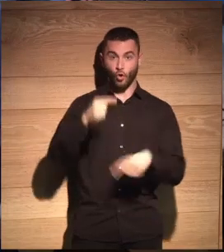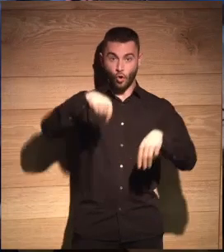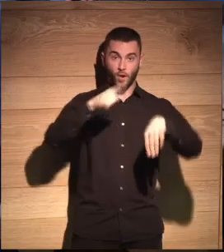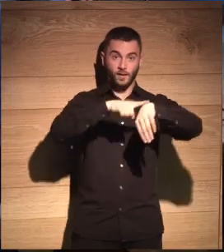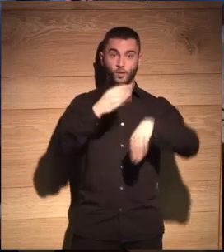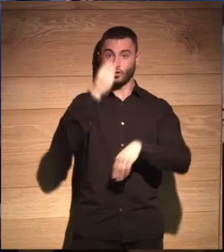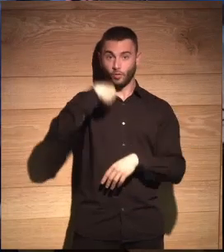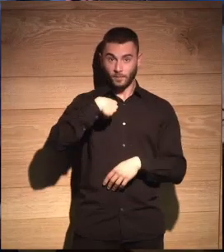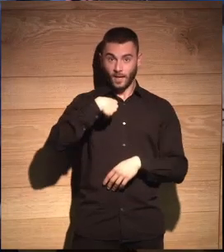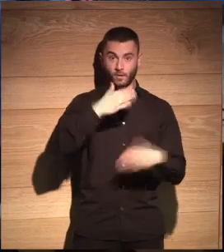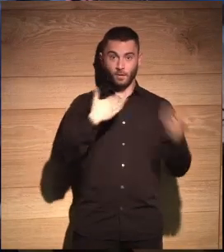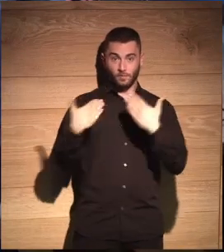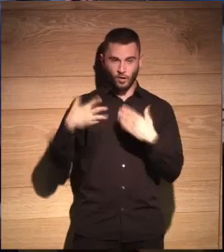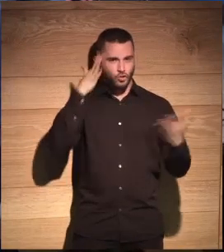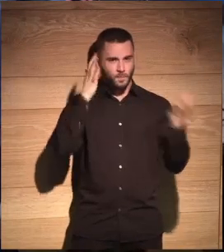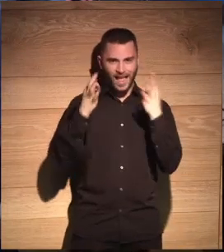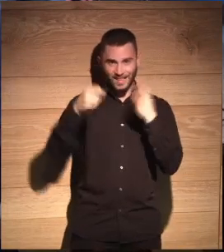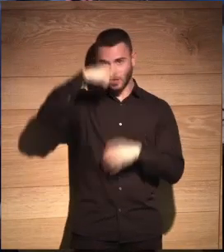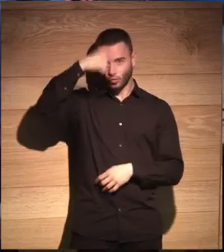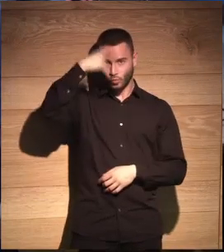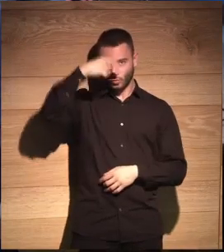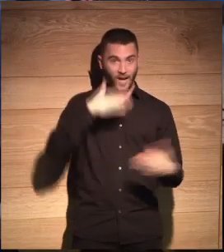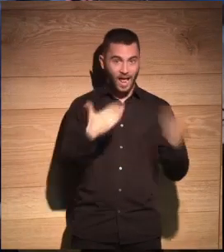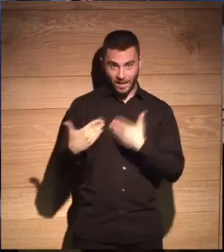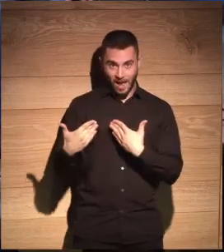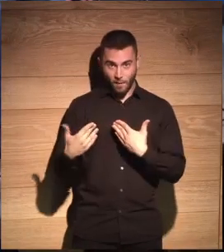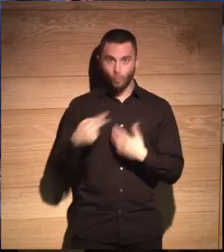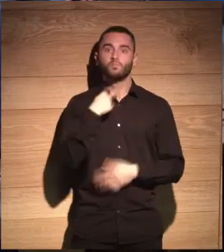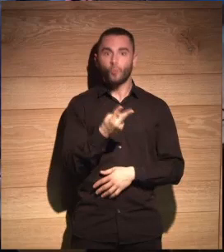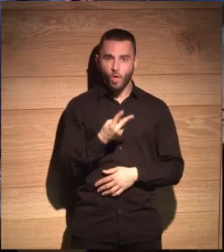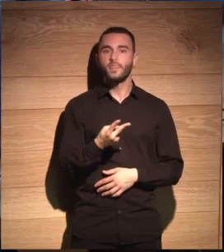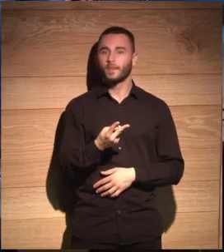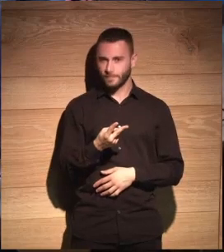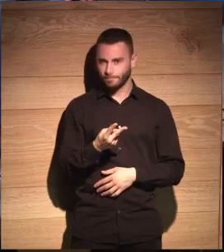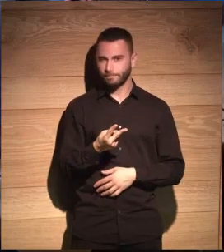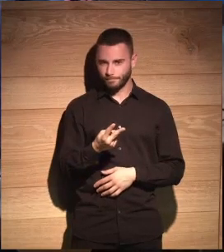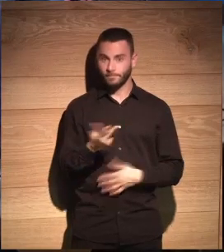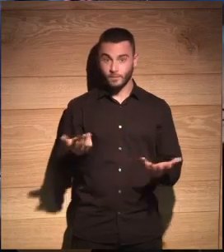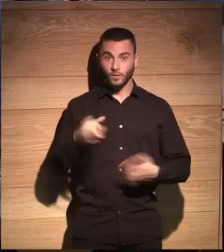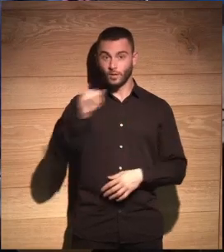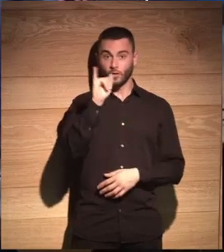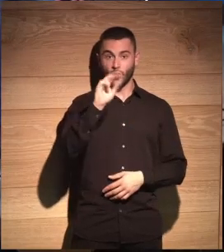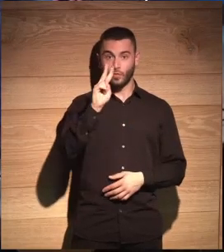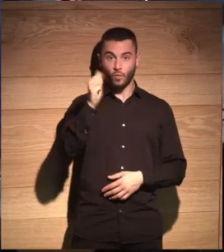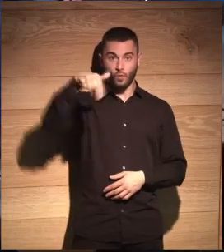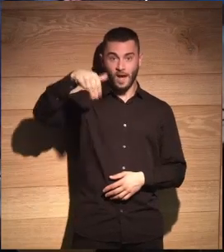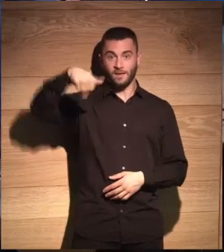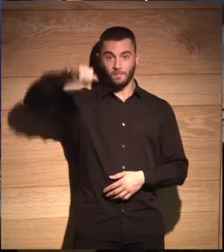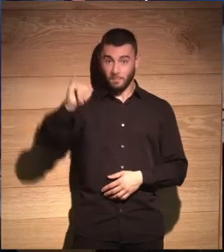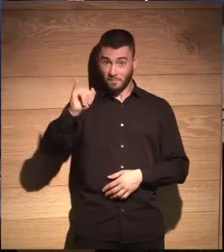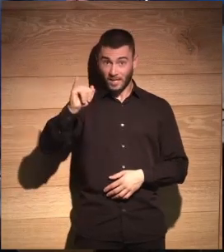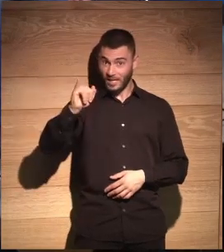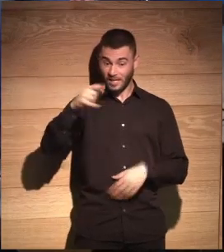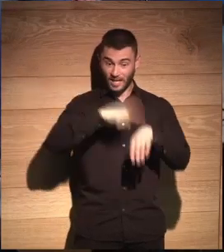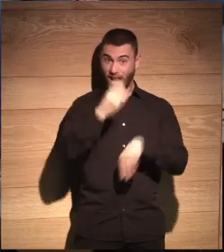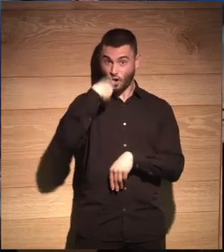conversación y hablábamos de los matices culturales que tienen las voces. O sea, preguntarle a Juanmi lo mismo que ha surgido Comiendo,